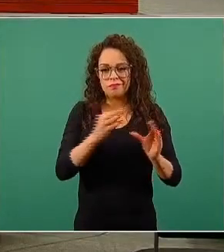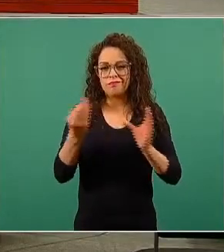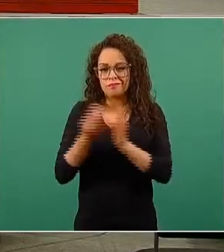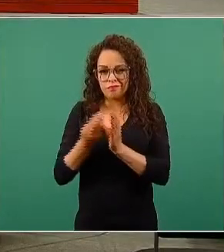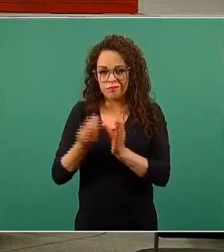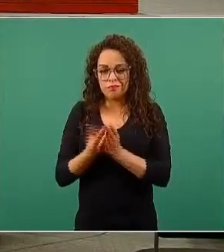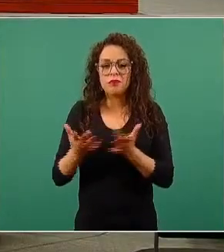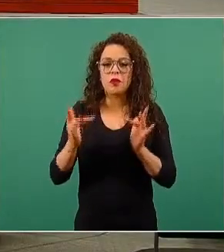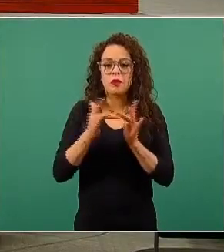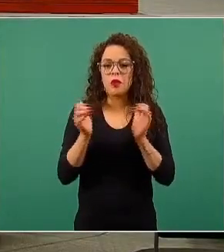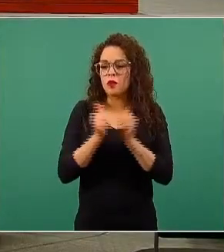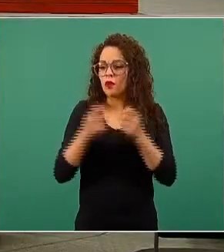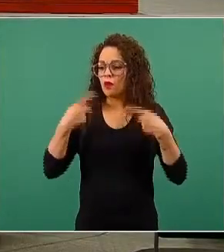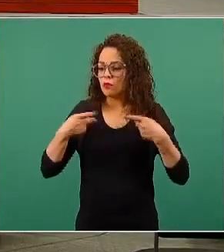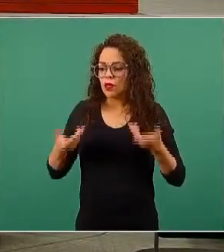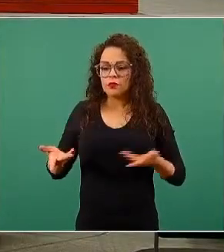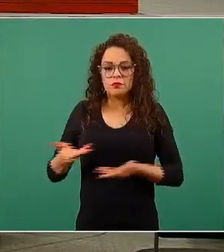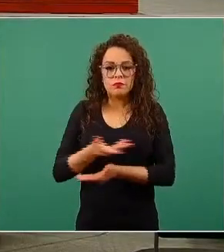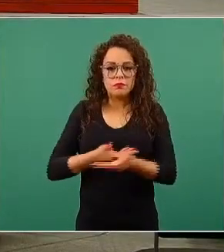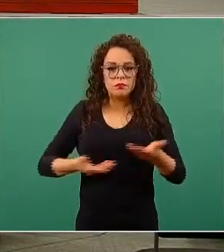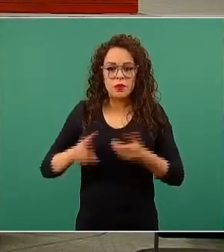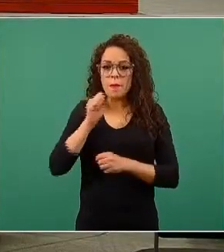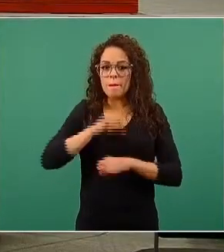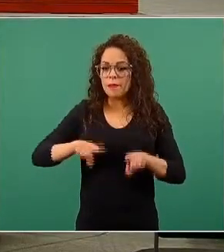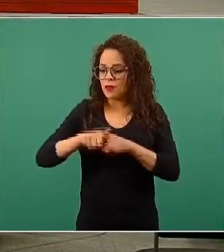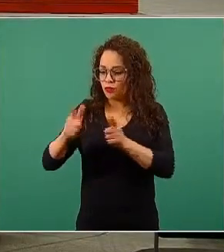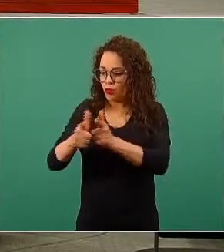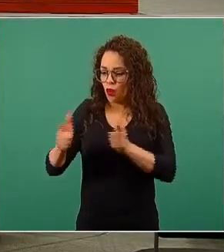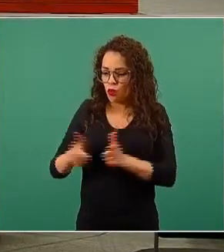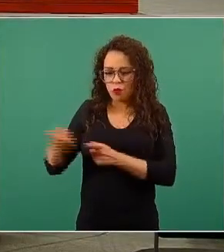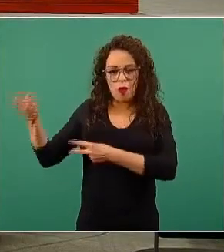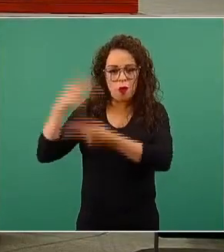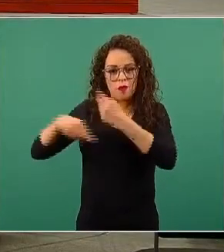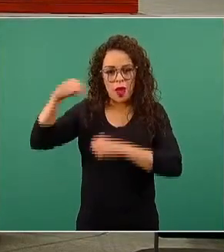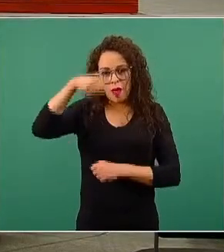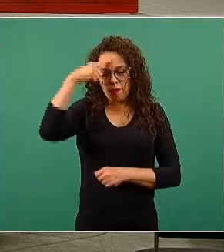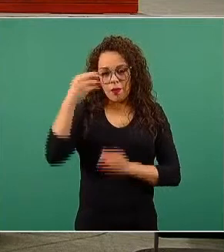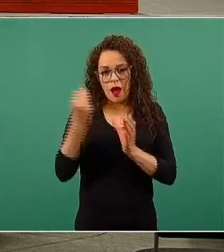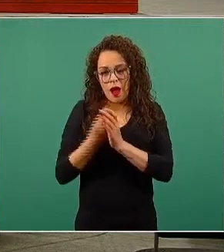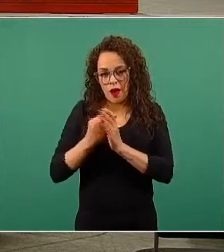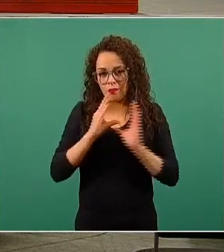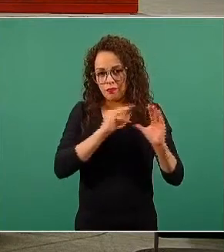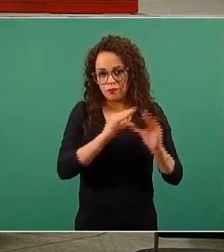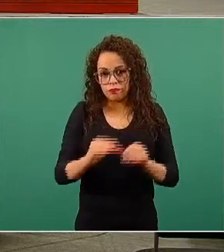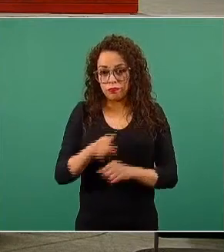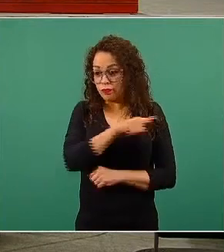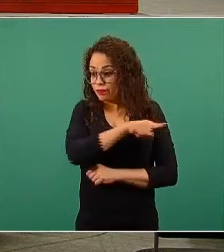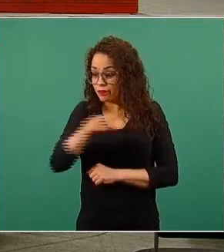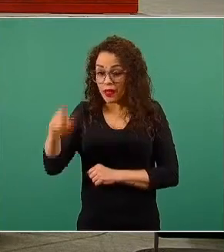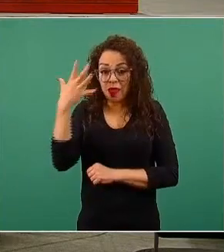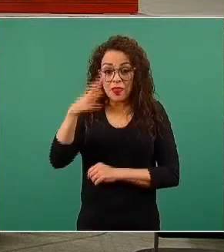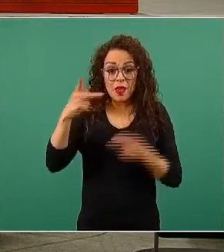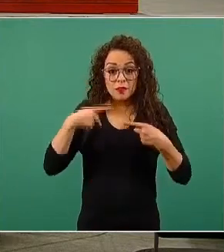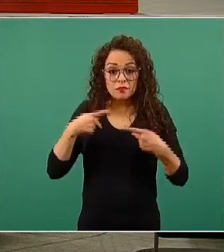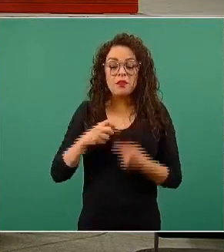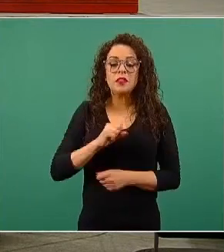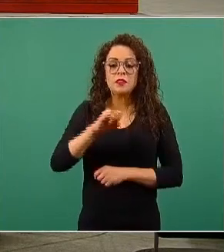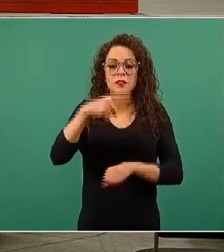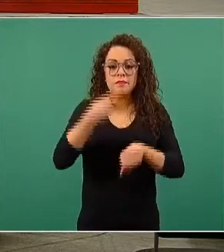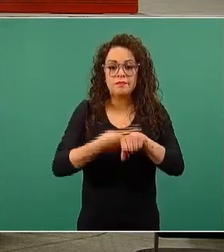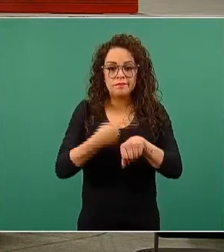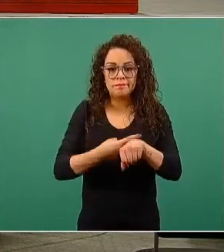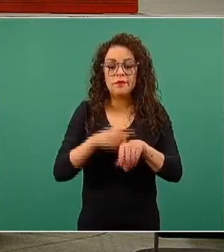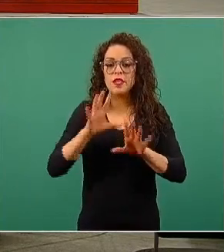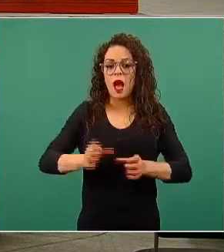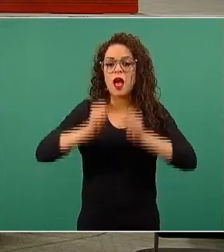convive con las personas que venían del extranjero en el mismo grupo. De las 10 personas, las 10 se enferman y son confirmadas a PCR.